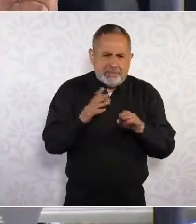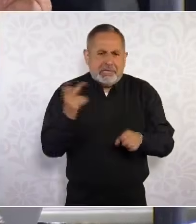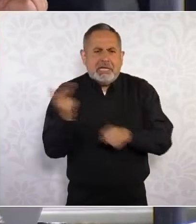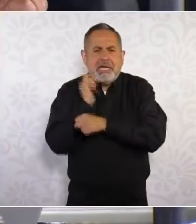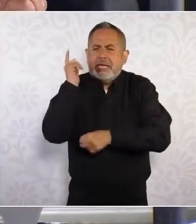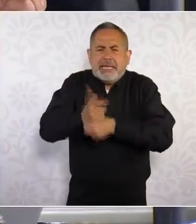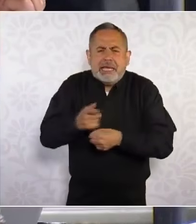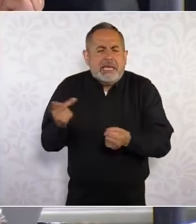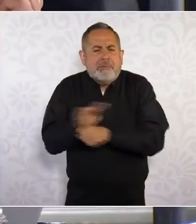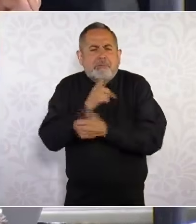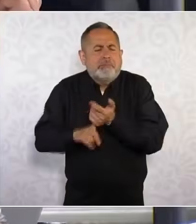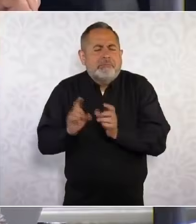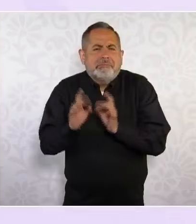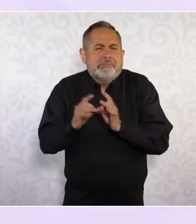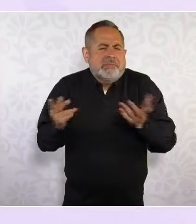pues en el estado?